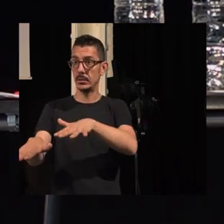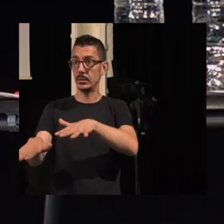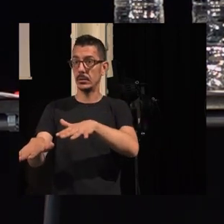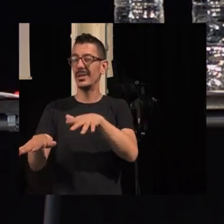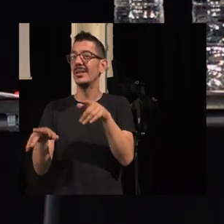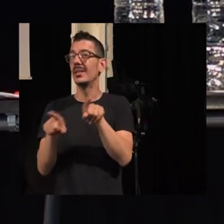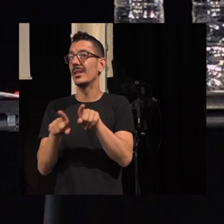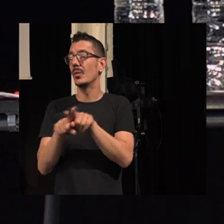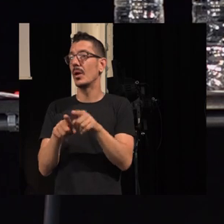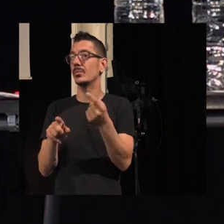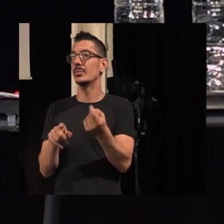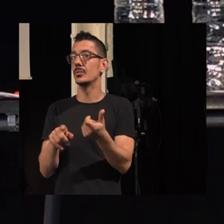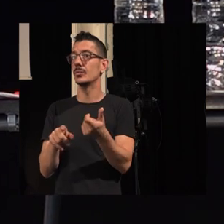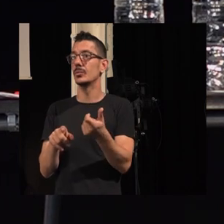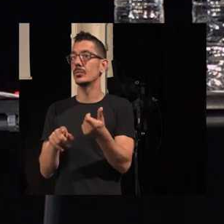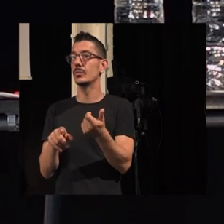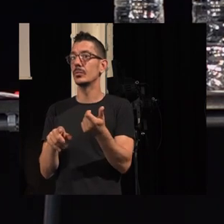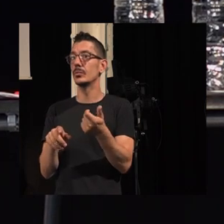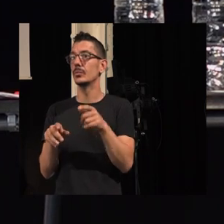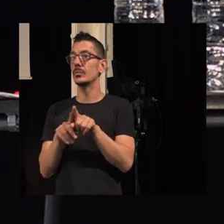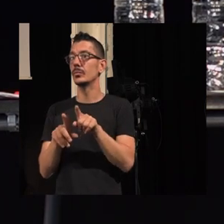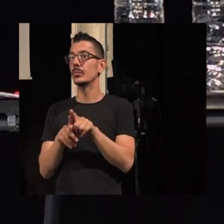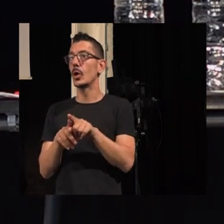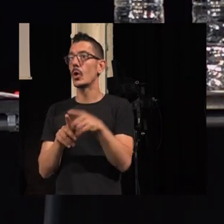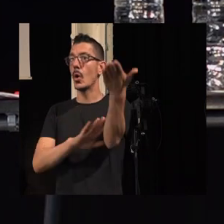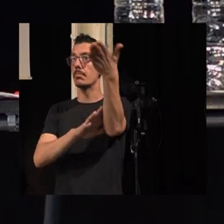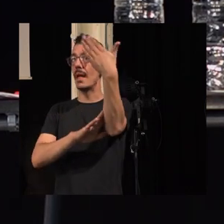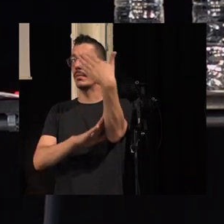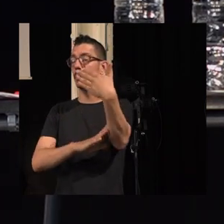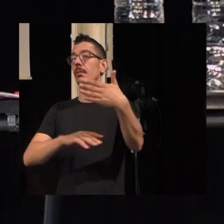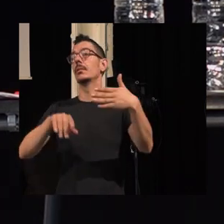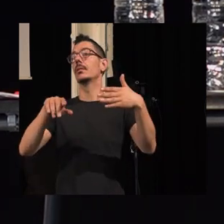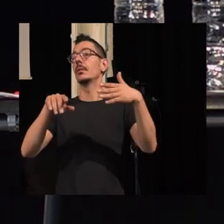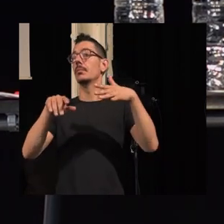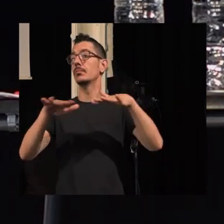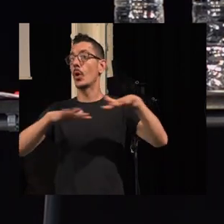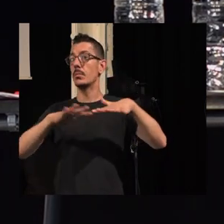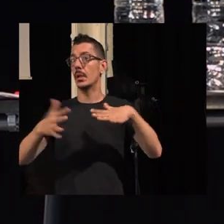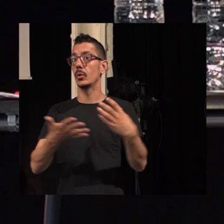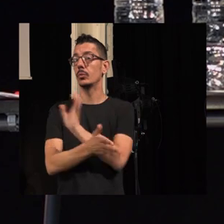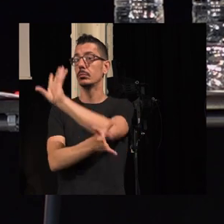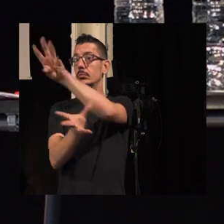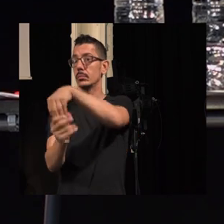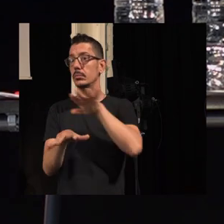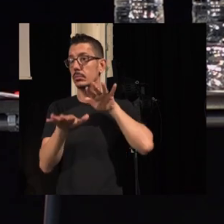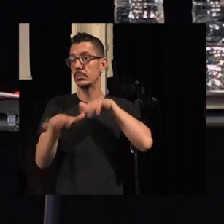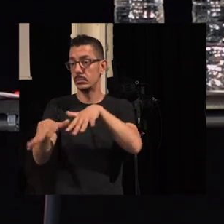como un poco todo el movimiento LGBT en Portugal, hace 20 años el próximo año. O está haciendo,